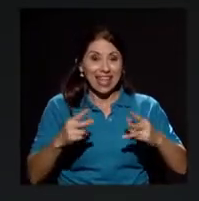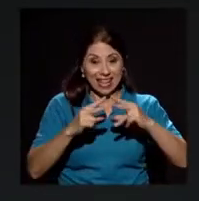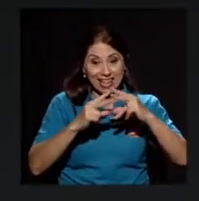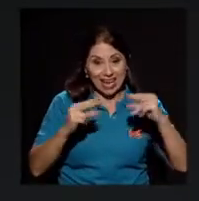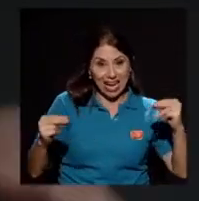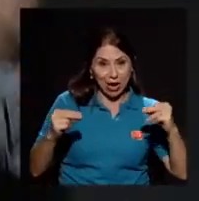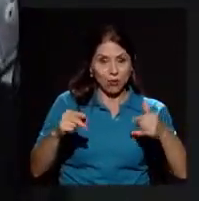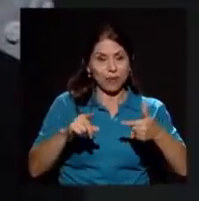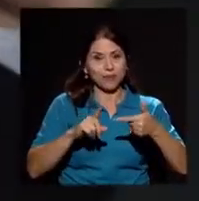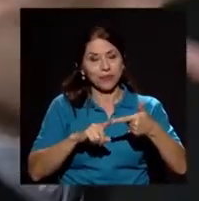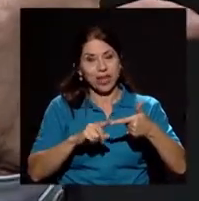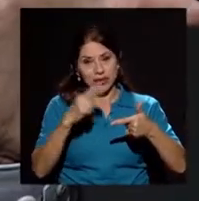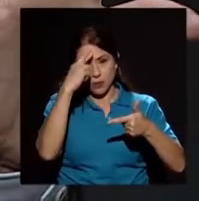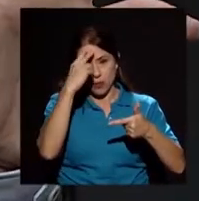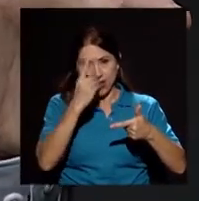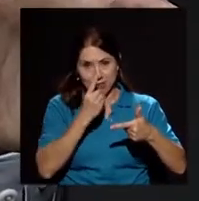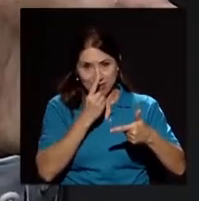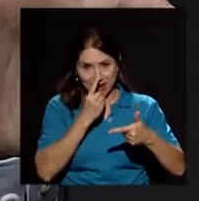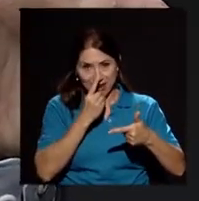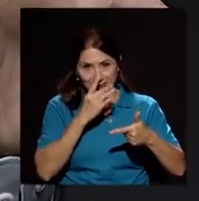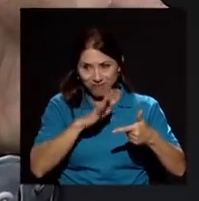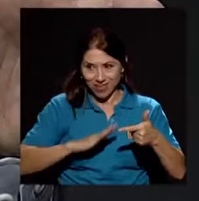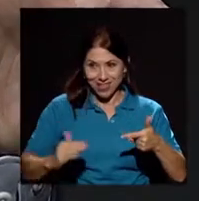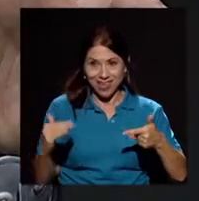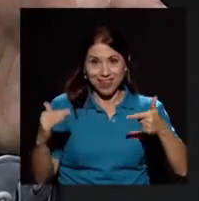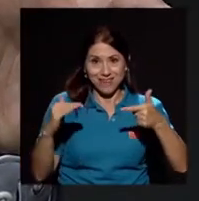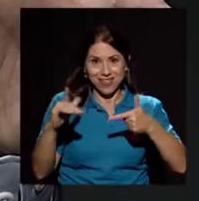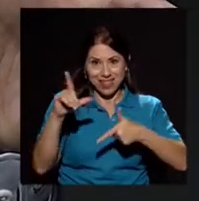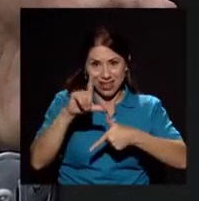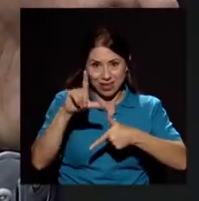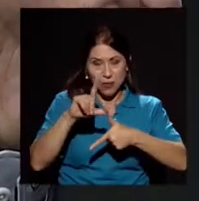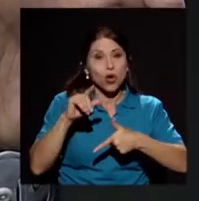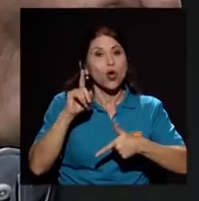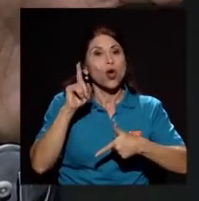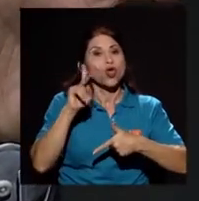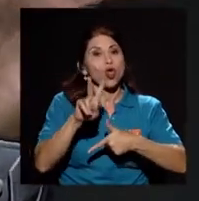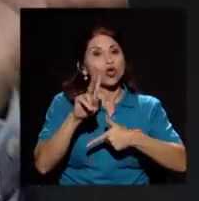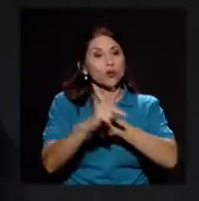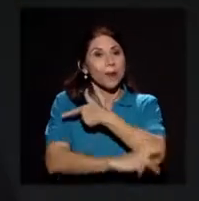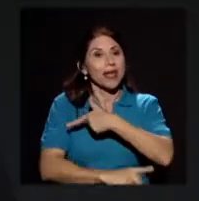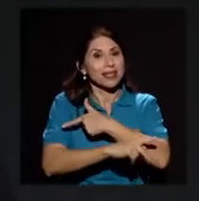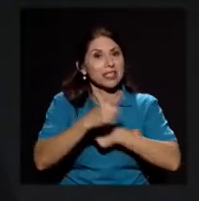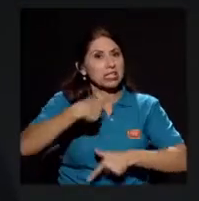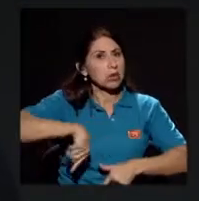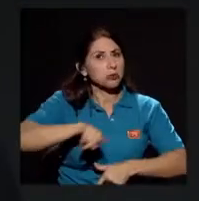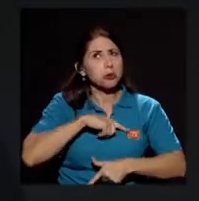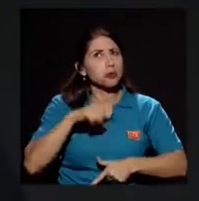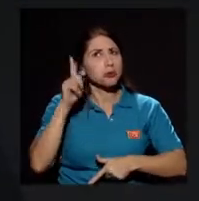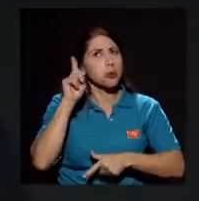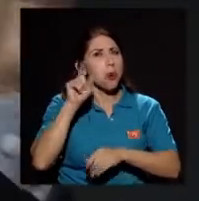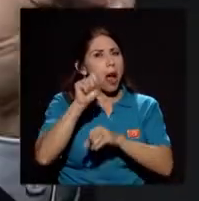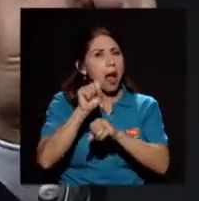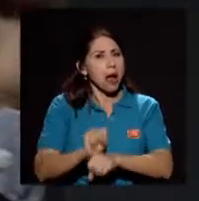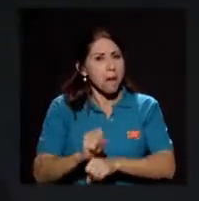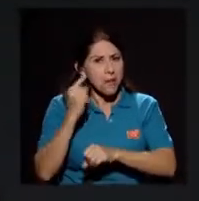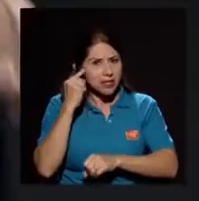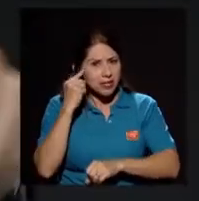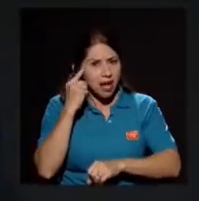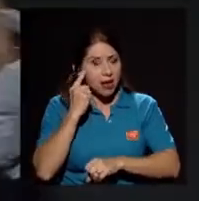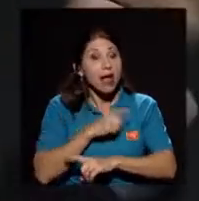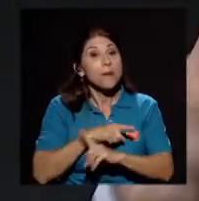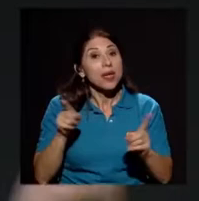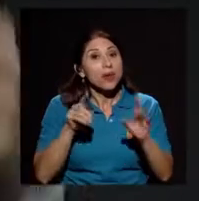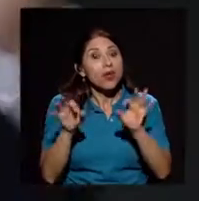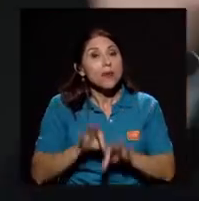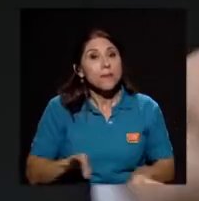república dominicana en el ámbito regional que es 22 países en los que no pensamos con tanta frecuencia pero que son importantes